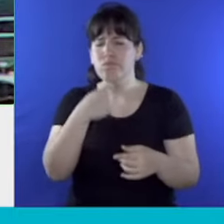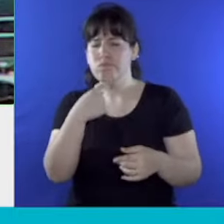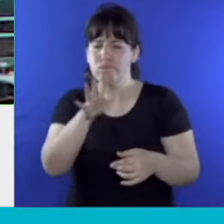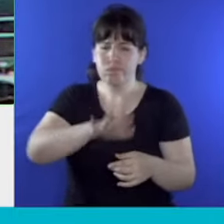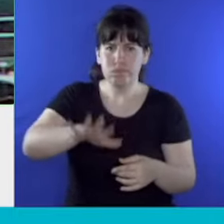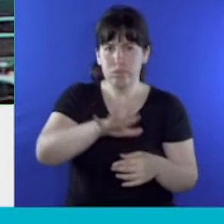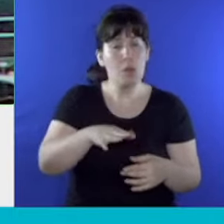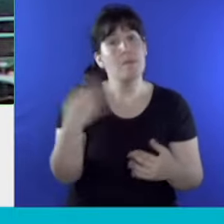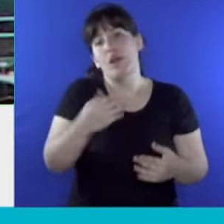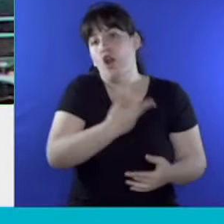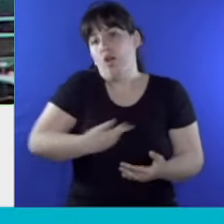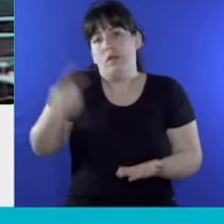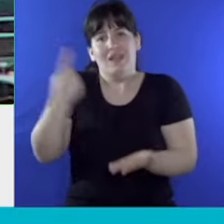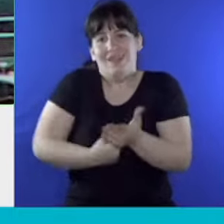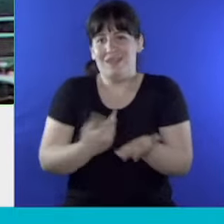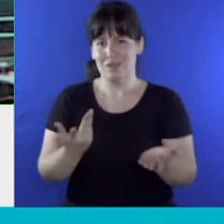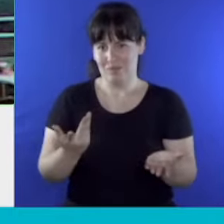gobiernan tienen que tomar decisiones.